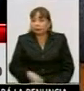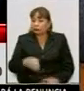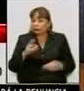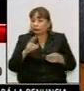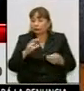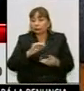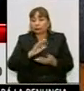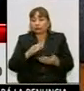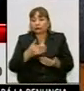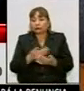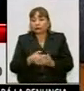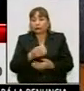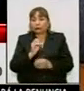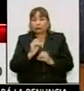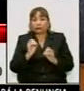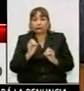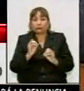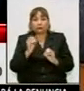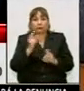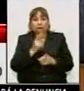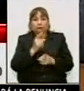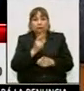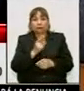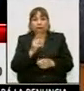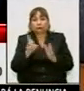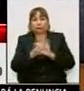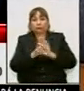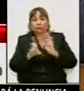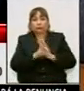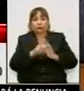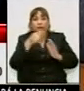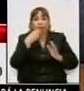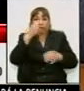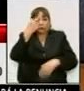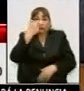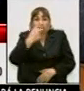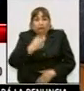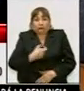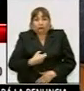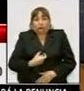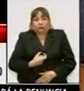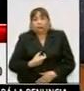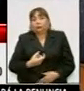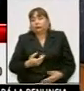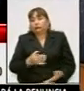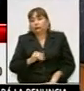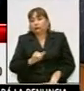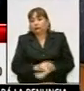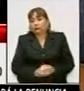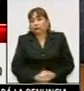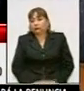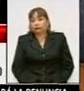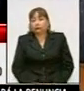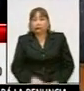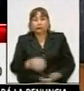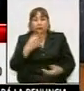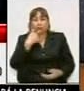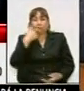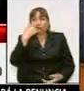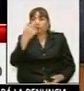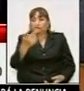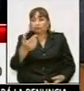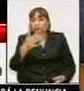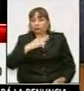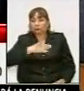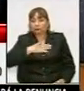era nada, ilegal, más eran netamente personales, y por eso que yo salí a decir, me